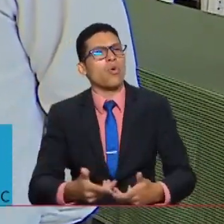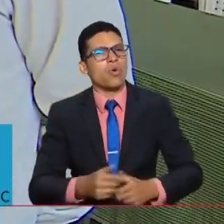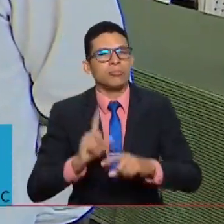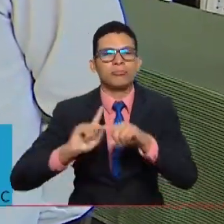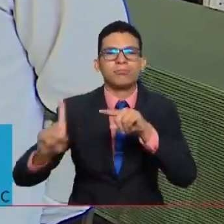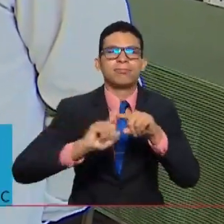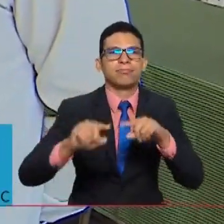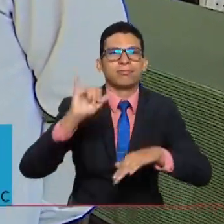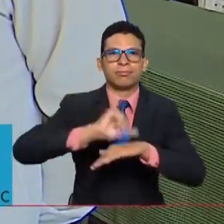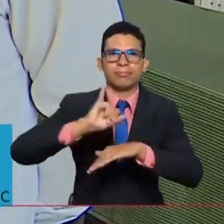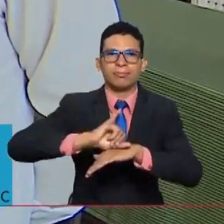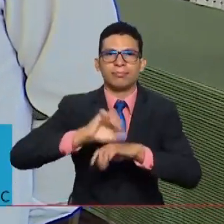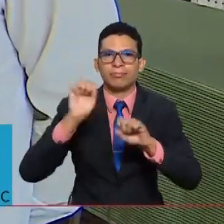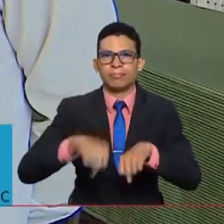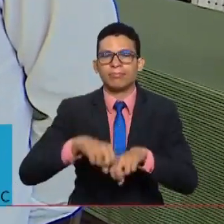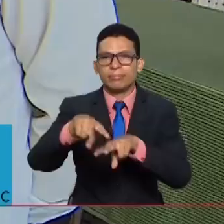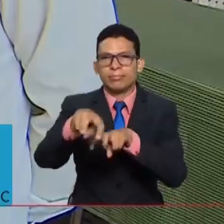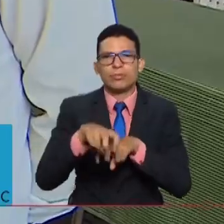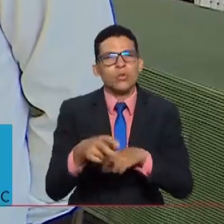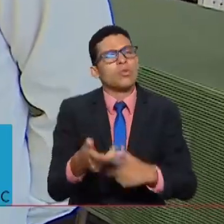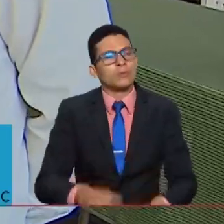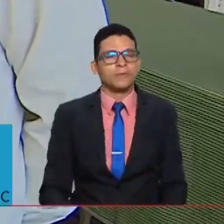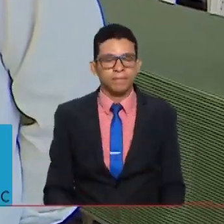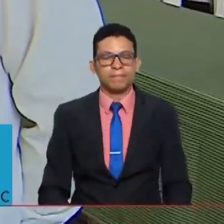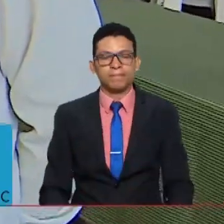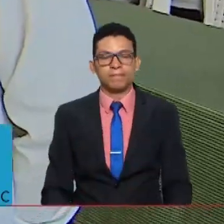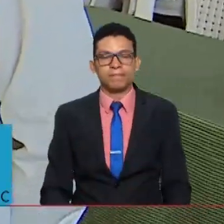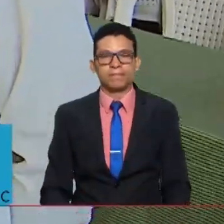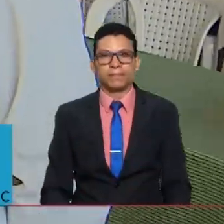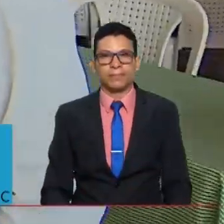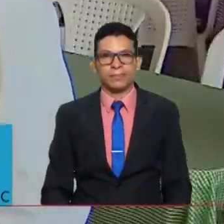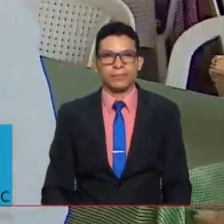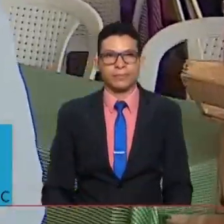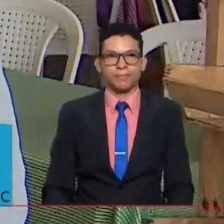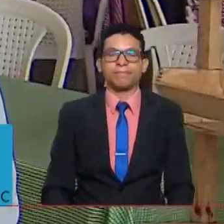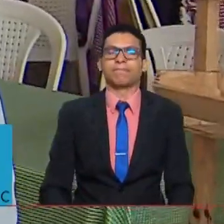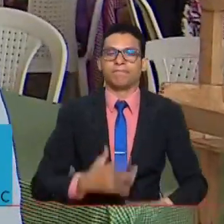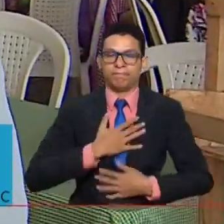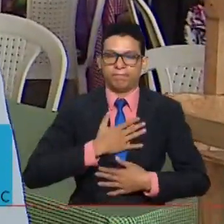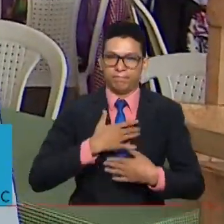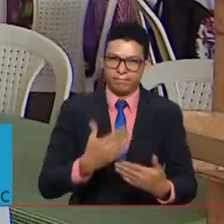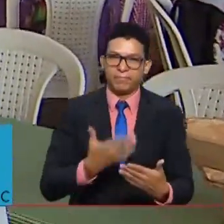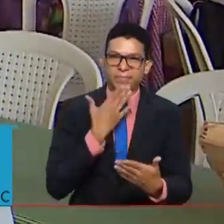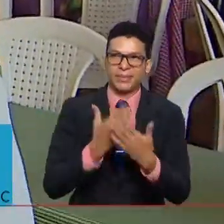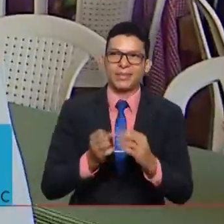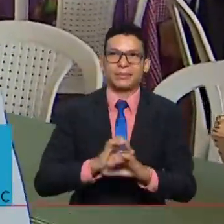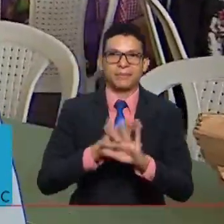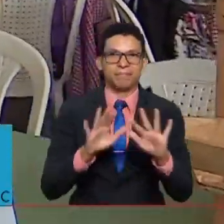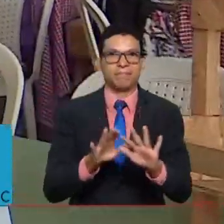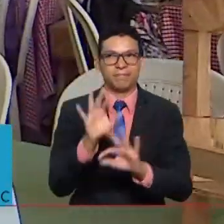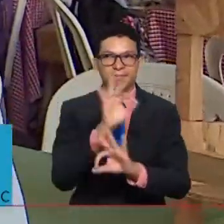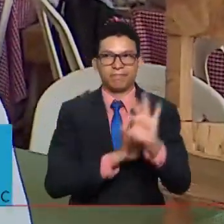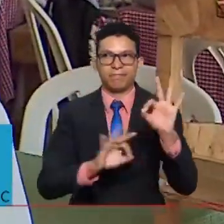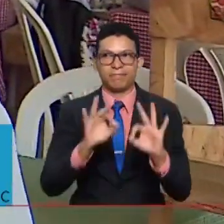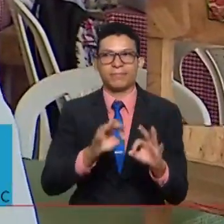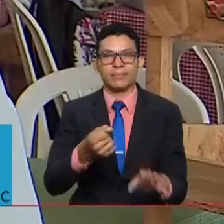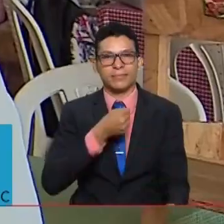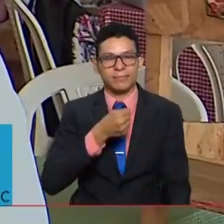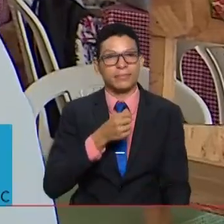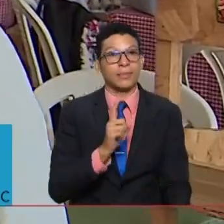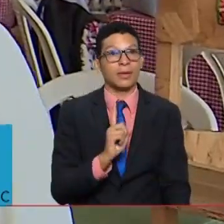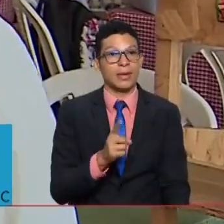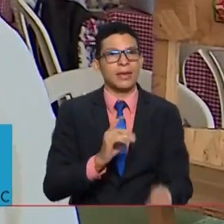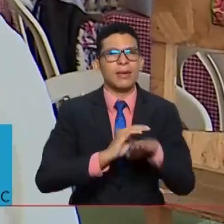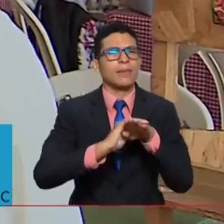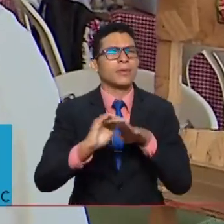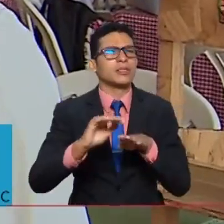diferentes instituciones para los productores. Bueno, buenos días, Lina. Saludo especial a toda la audiencia de Telepacífico Noticias.